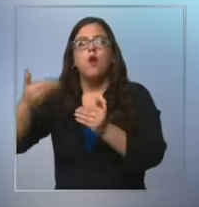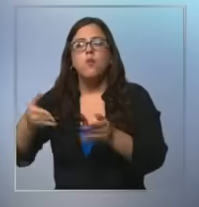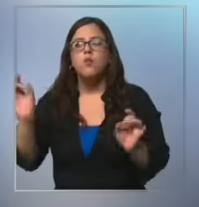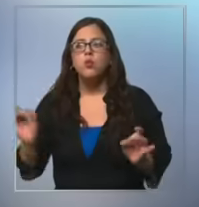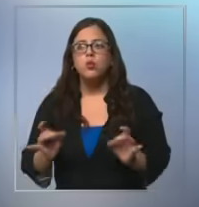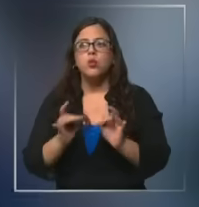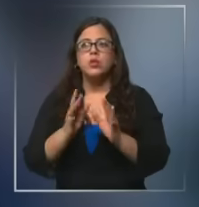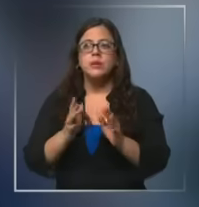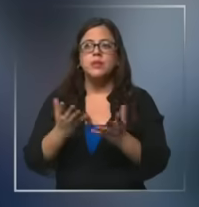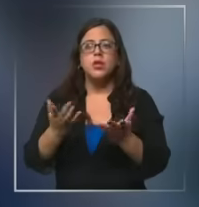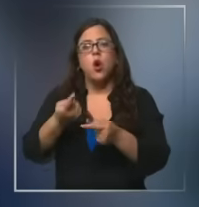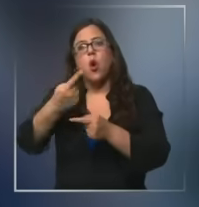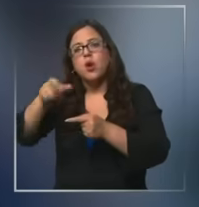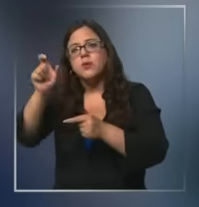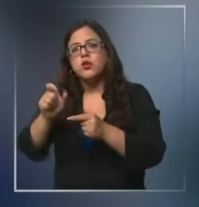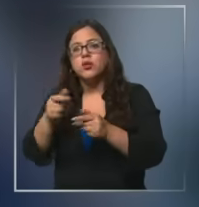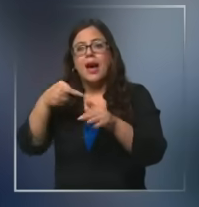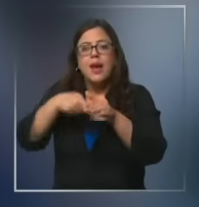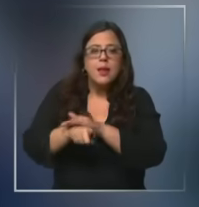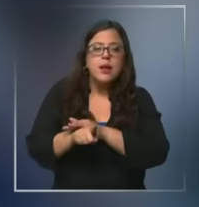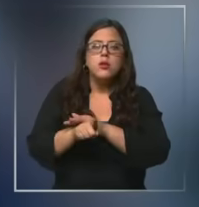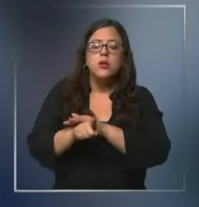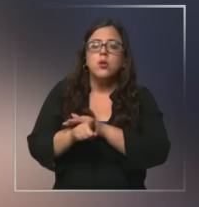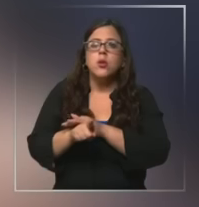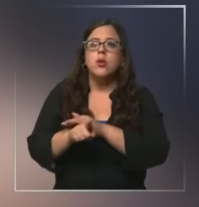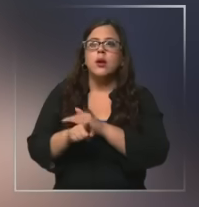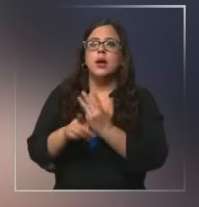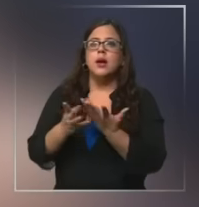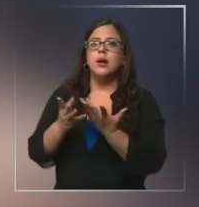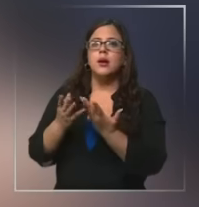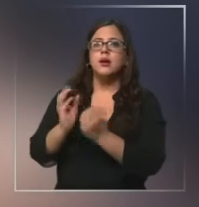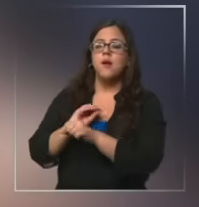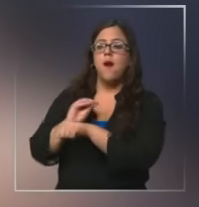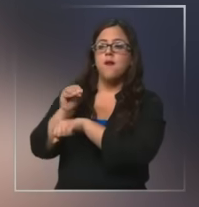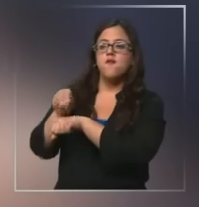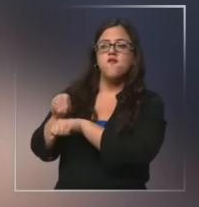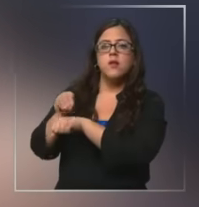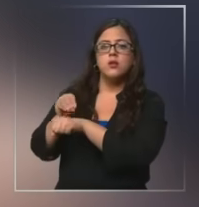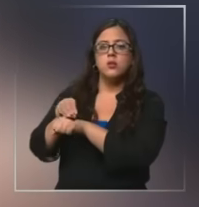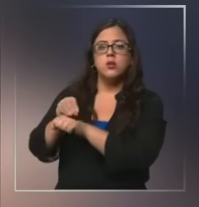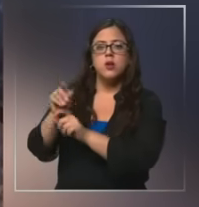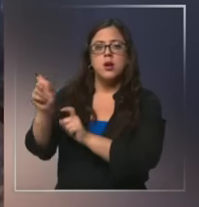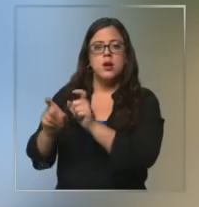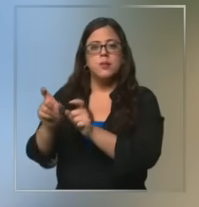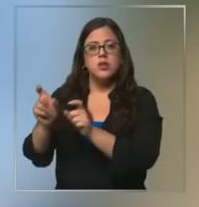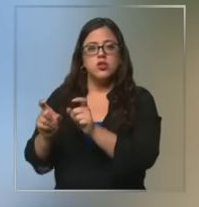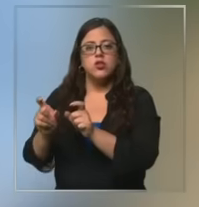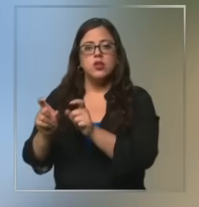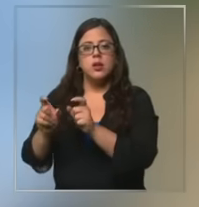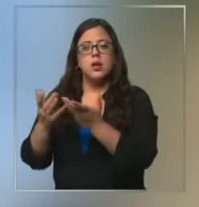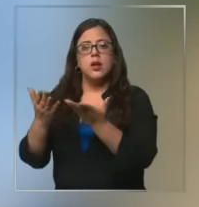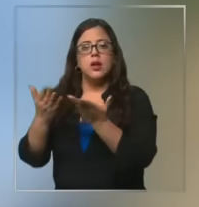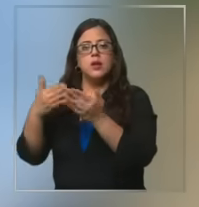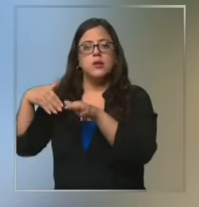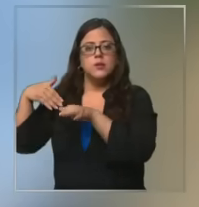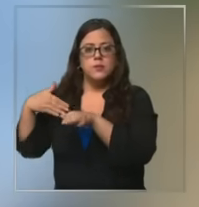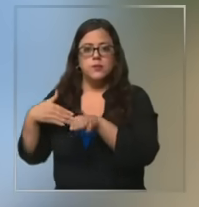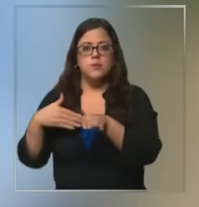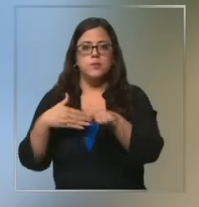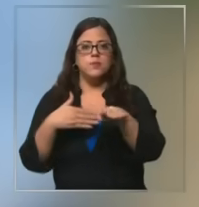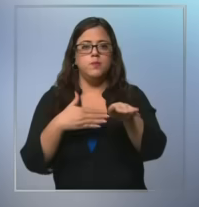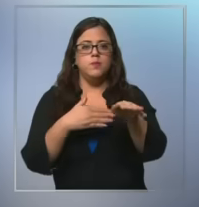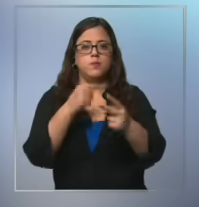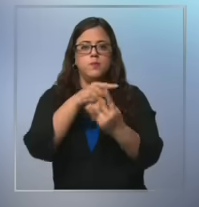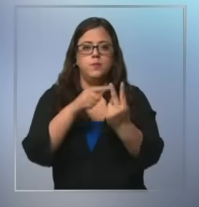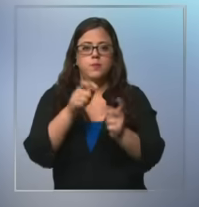quizás había un cómplice al interior de la feria quien le da finalmente el dato. Estos individuos comienzan a seguir a estas